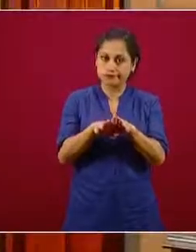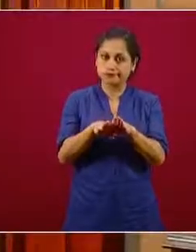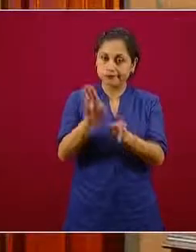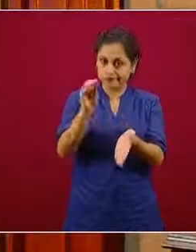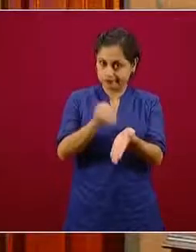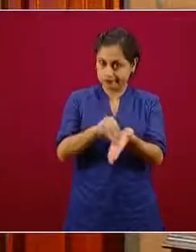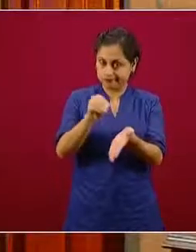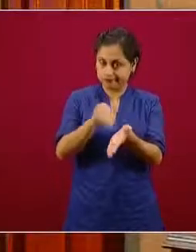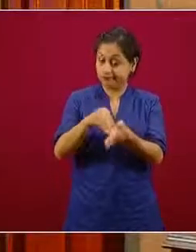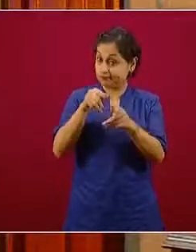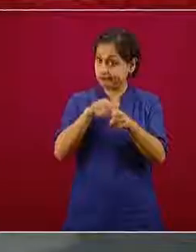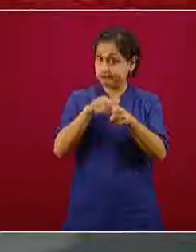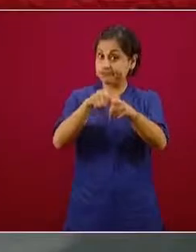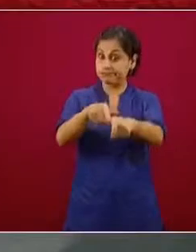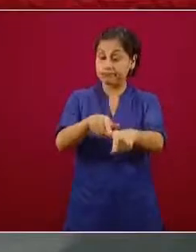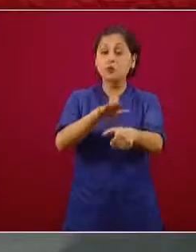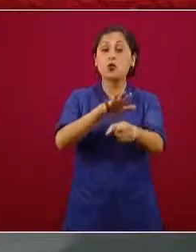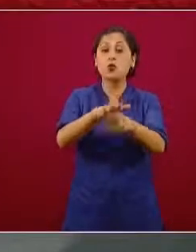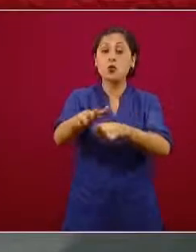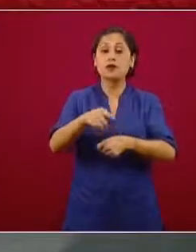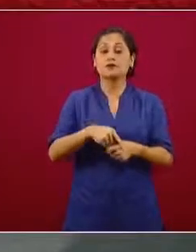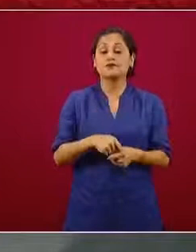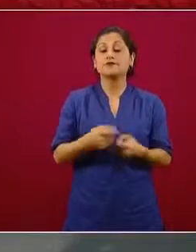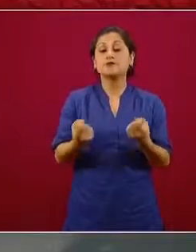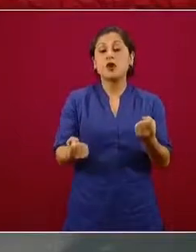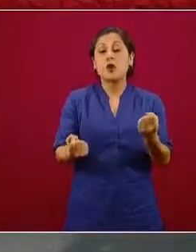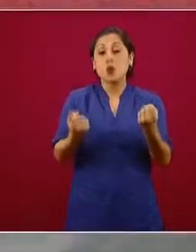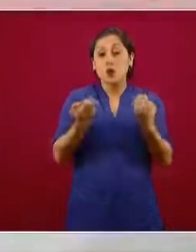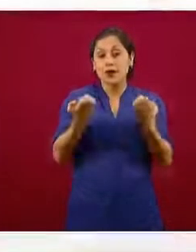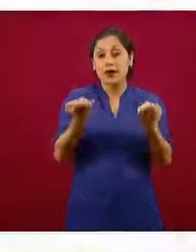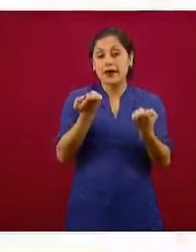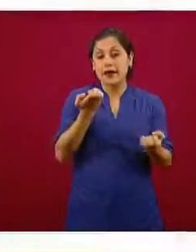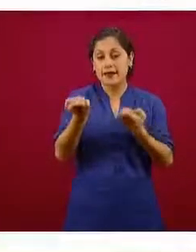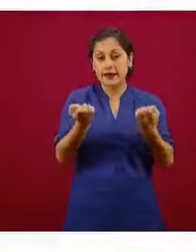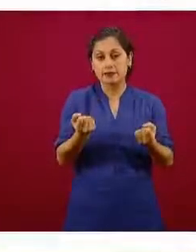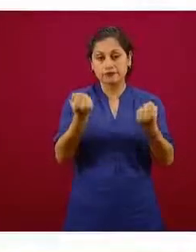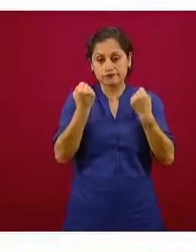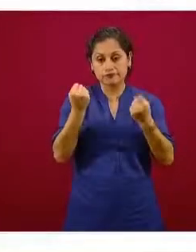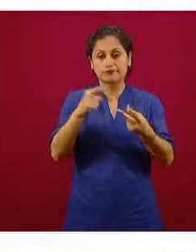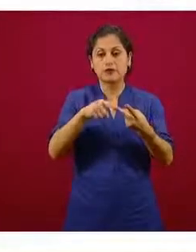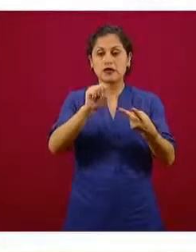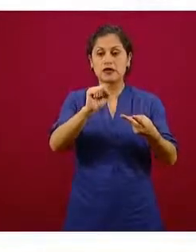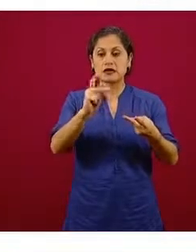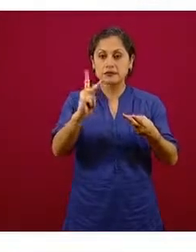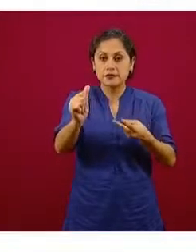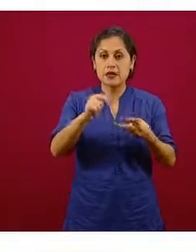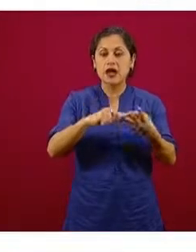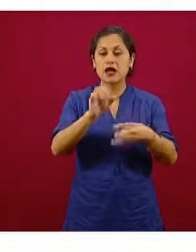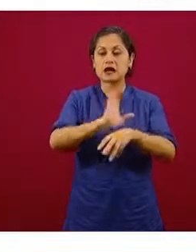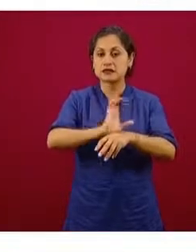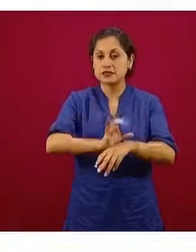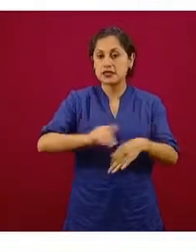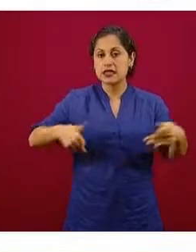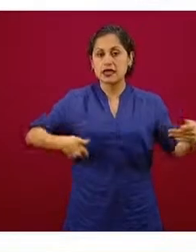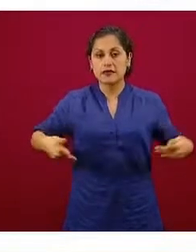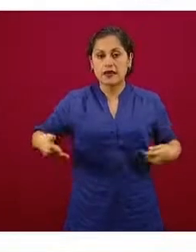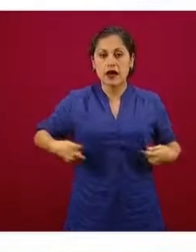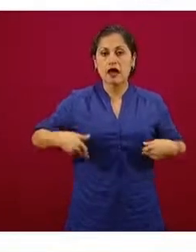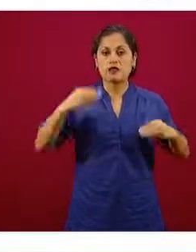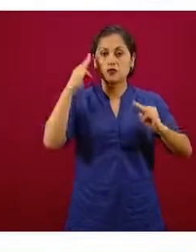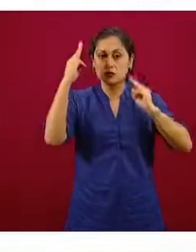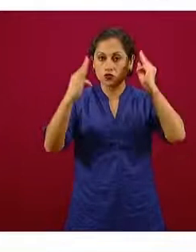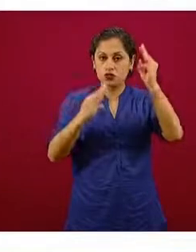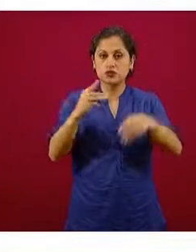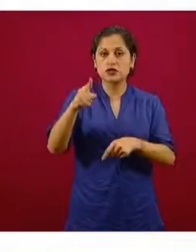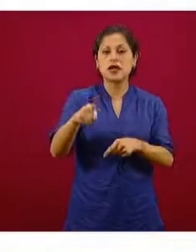a cabo estas actividades, como son los gimnasios, los spas, los cines, los teatros, los museos, los centros comerciales,